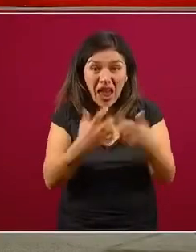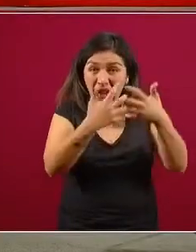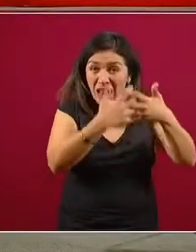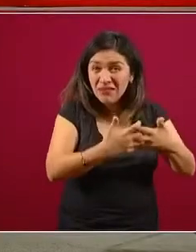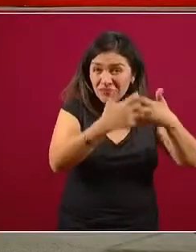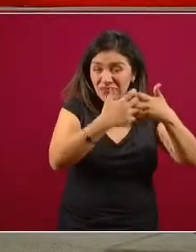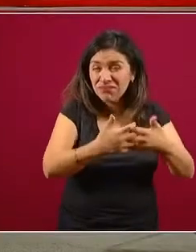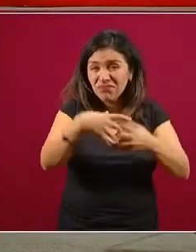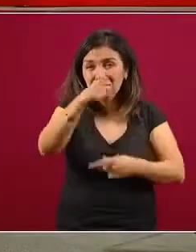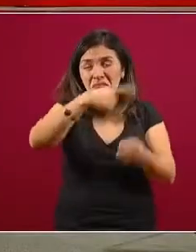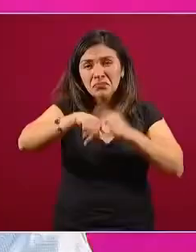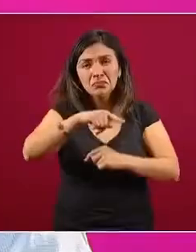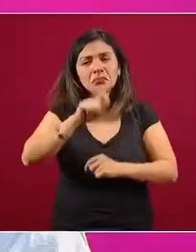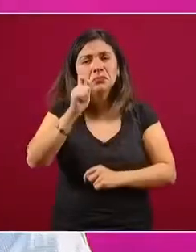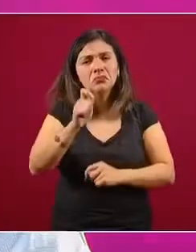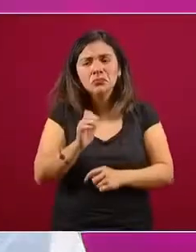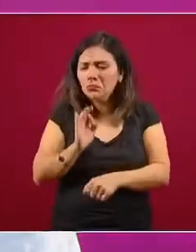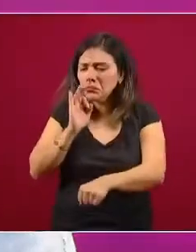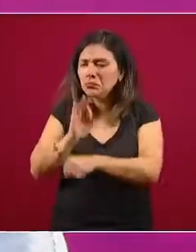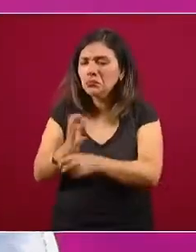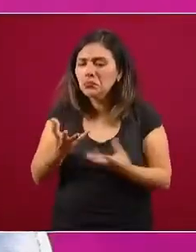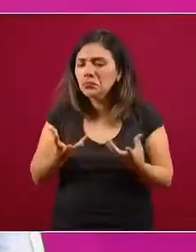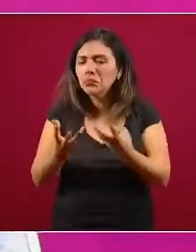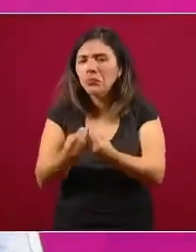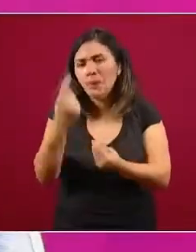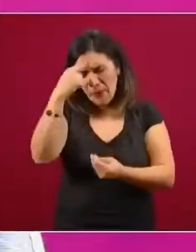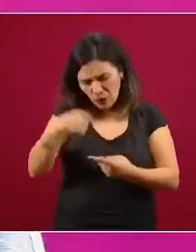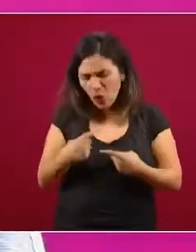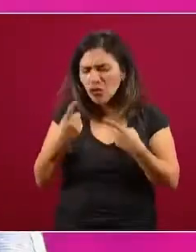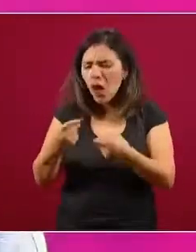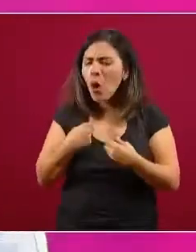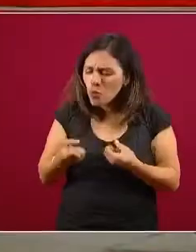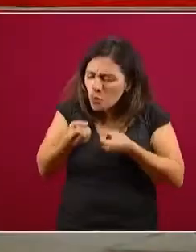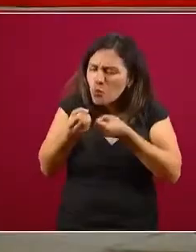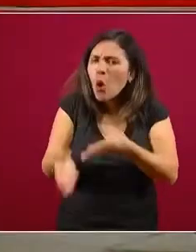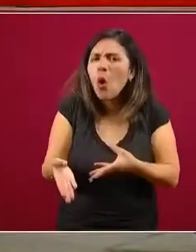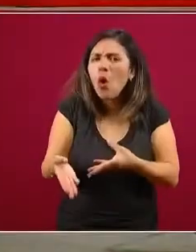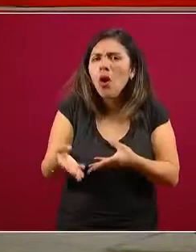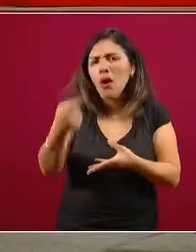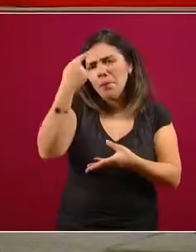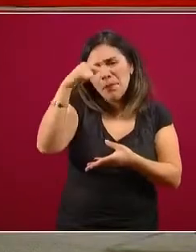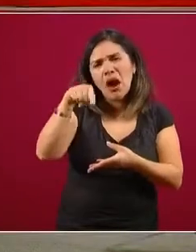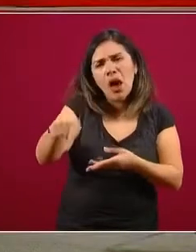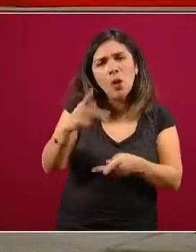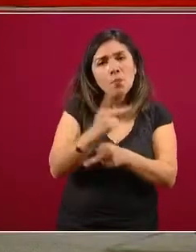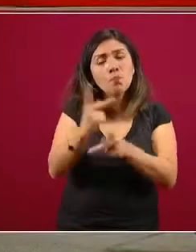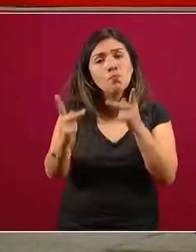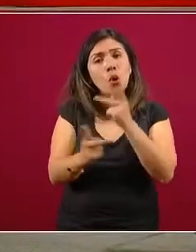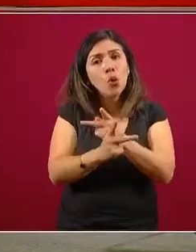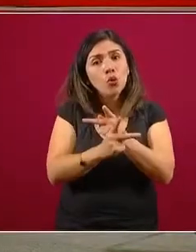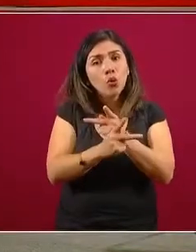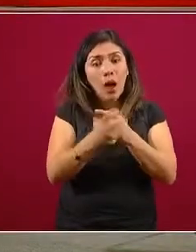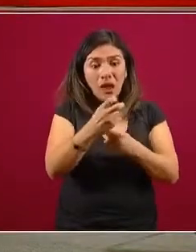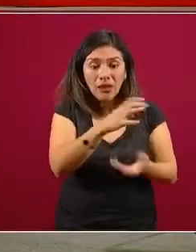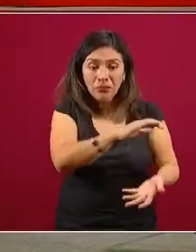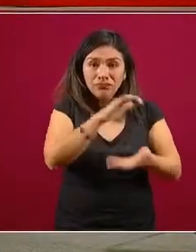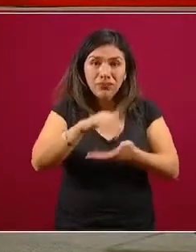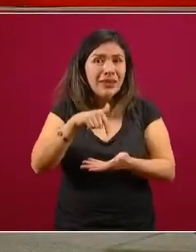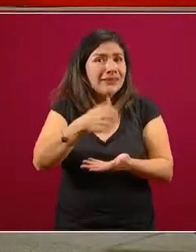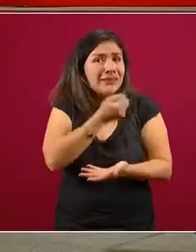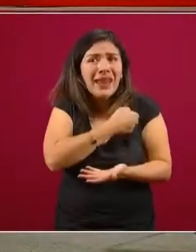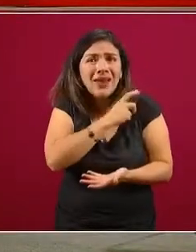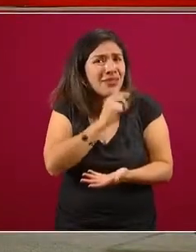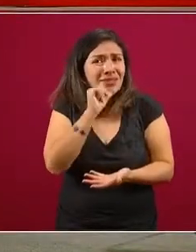embotelladas, se acerca a ofrecer donativos en la forma de el producto que precisamente es no